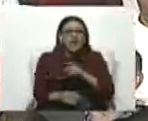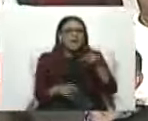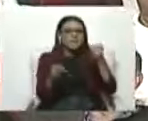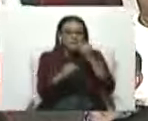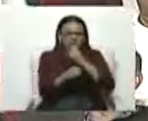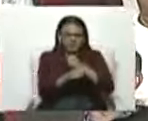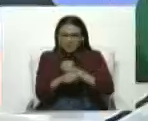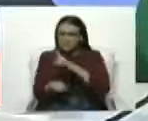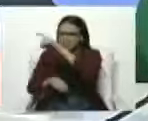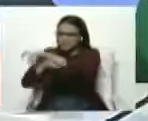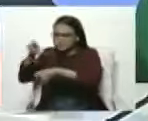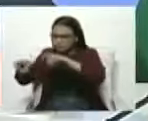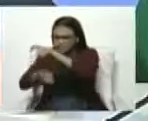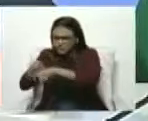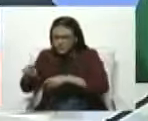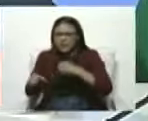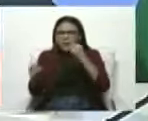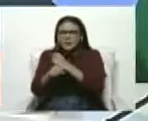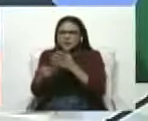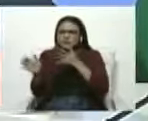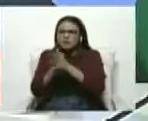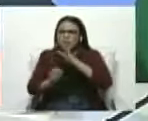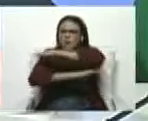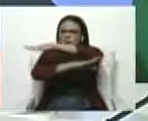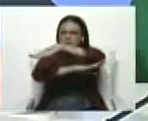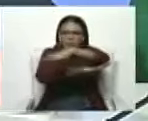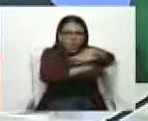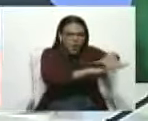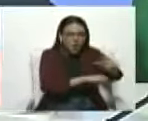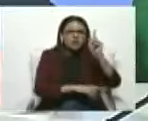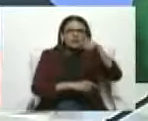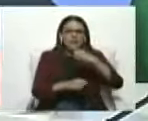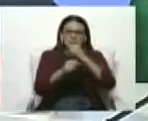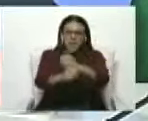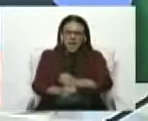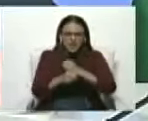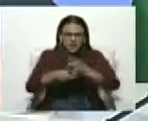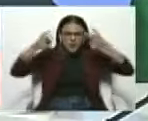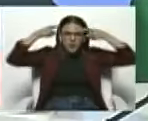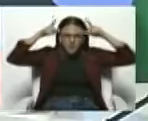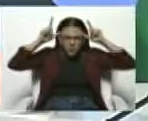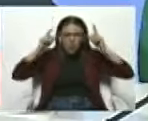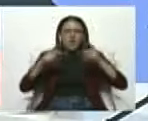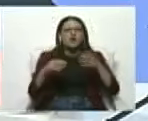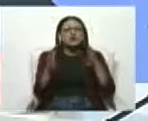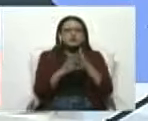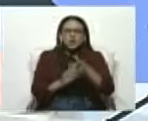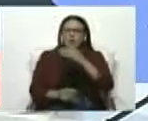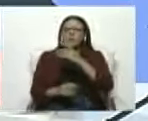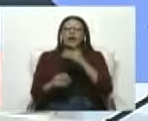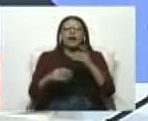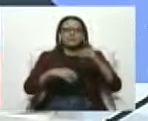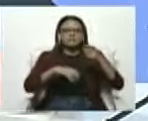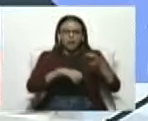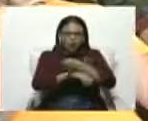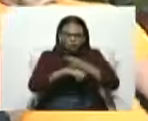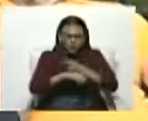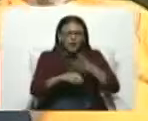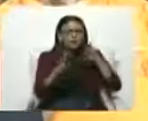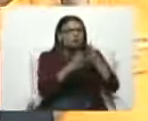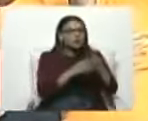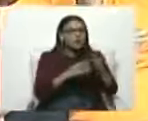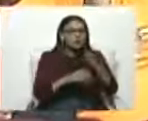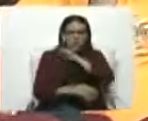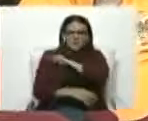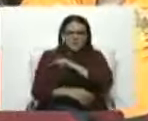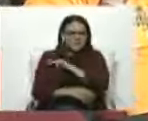agroproductores y asociados, cacaoteros y chocolateros, Robert Serra, Contraloría Social y Luchadores de la Patria, Free